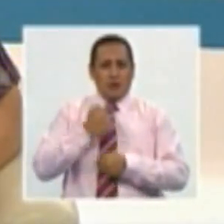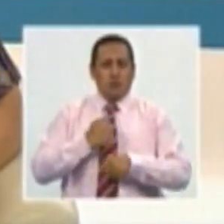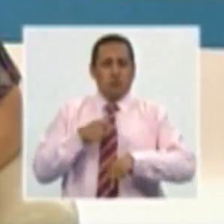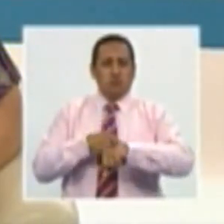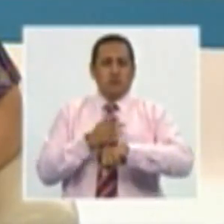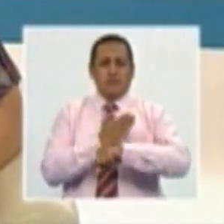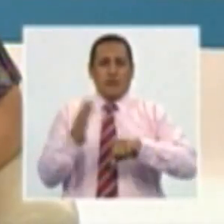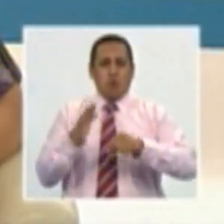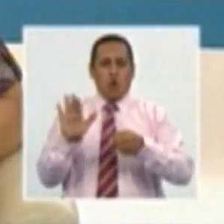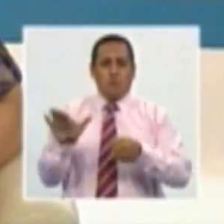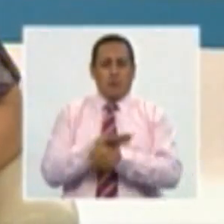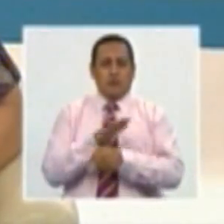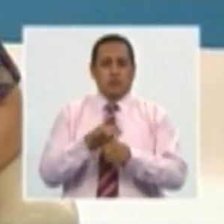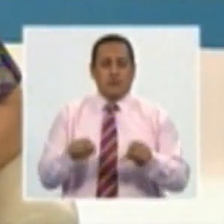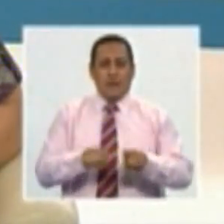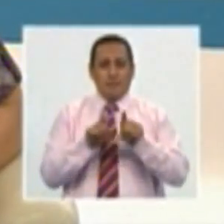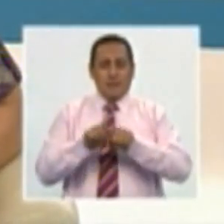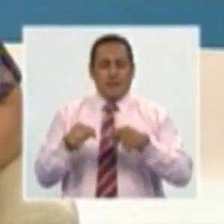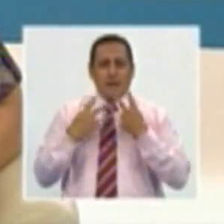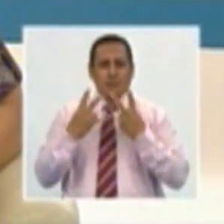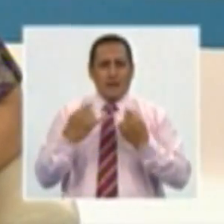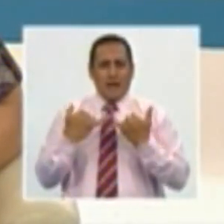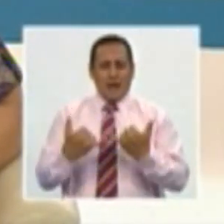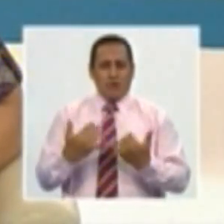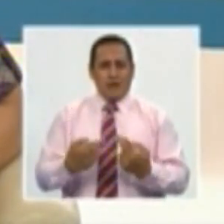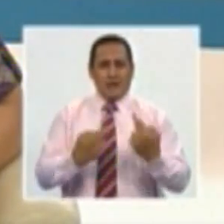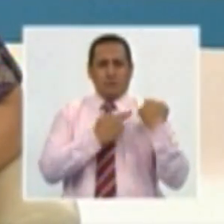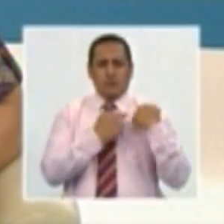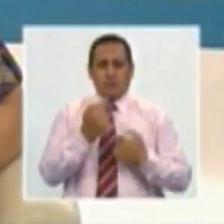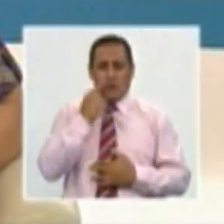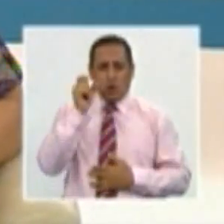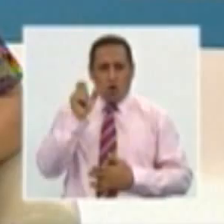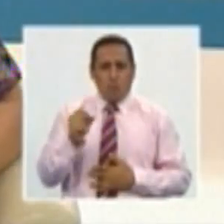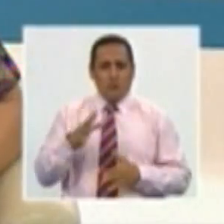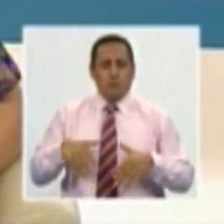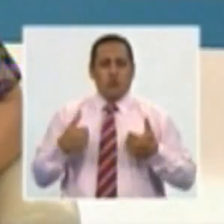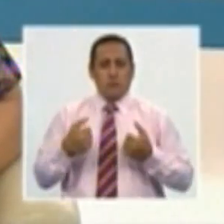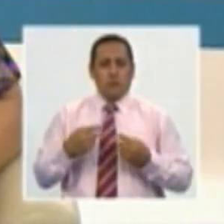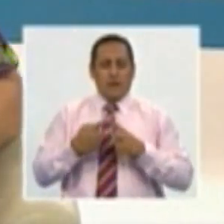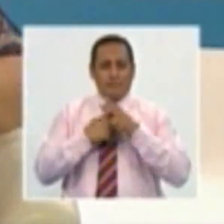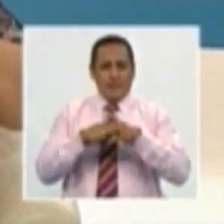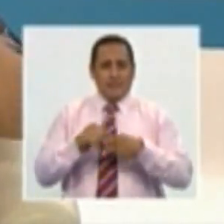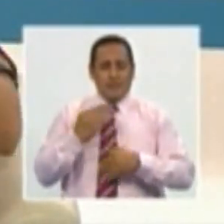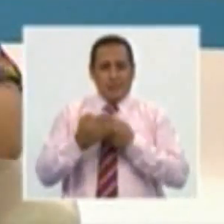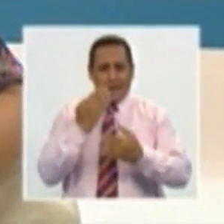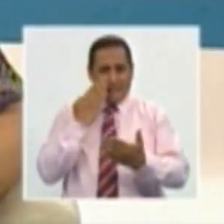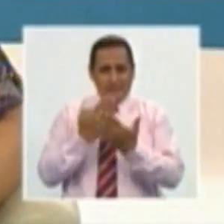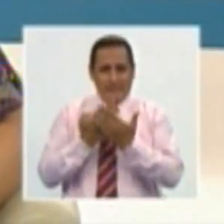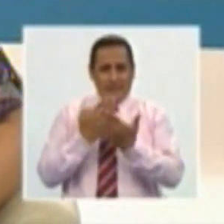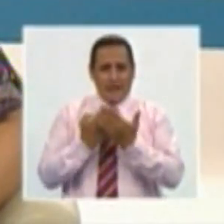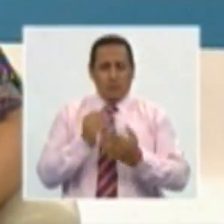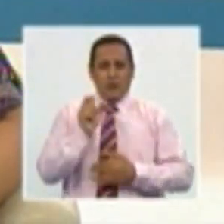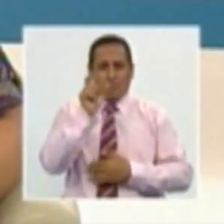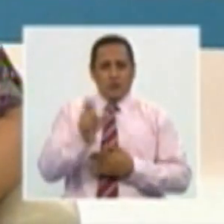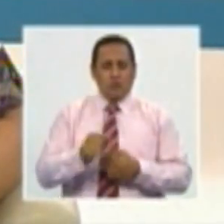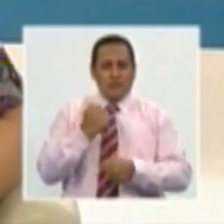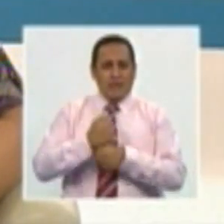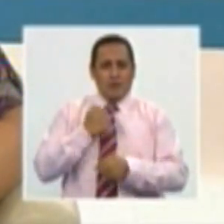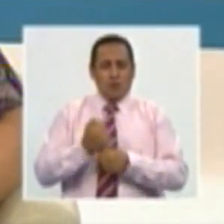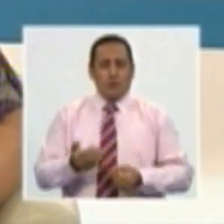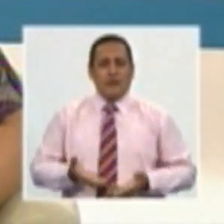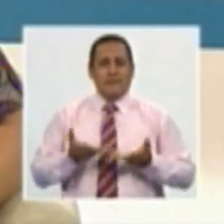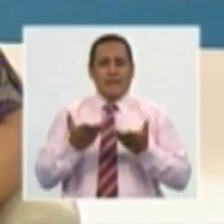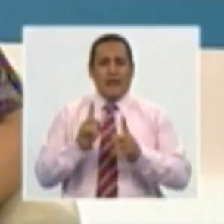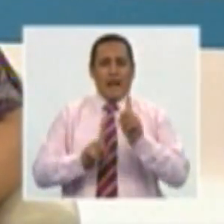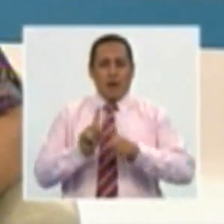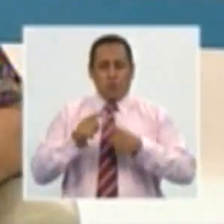una jornada completa. En ese sentido, como nos explicaba el doctor Guevara, podemos en principio acercarnos al empleador, pues tratar de